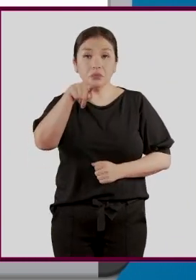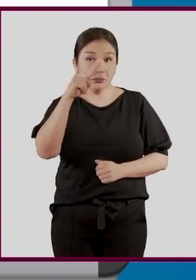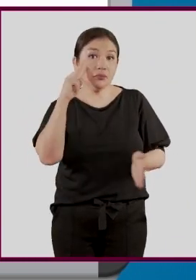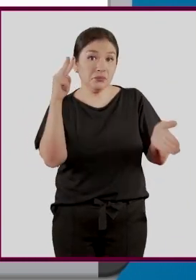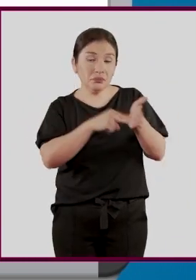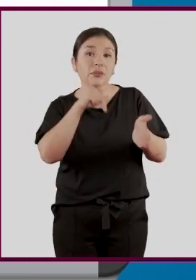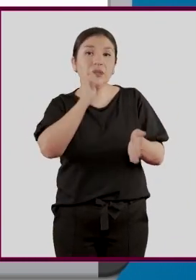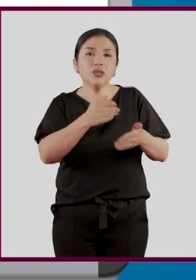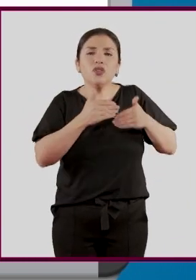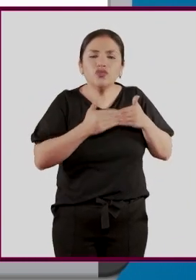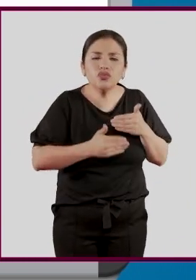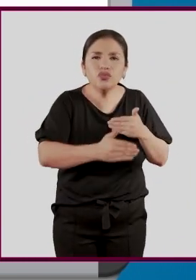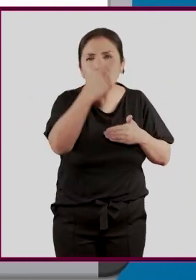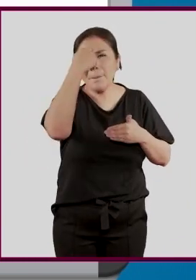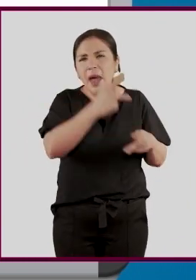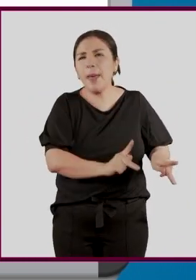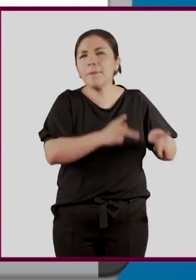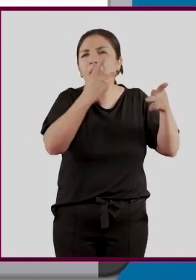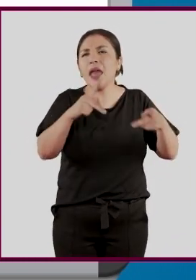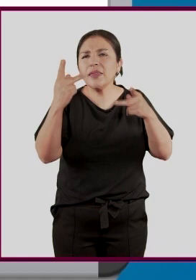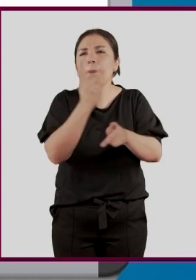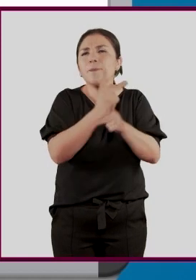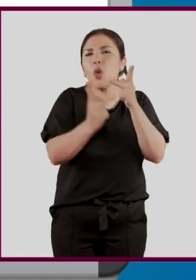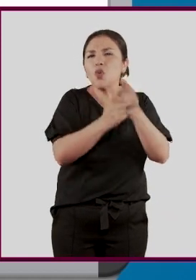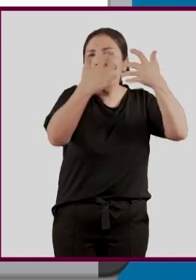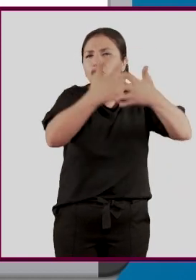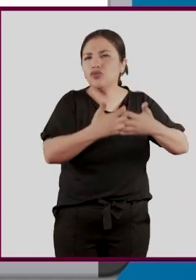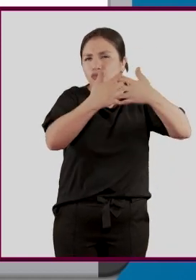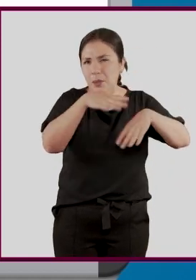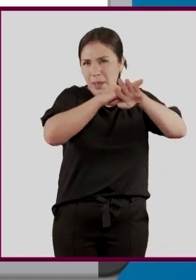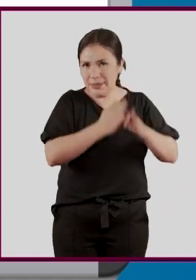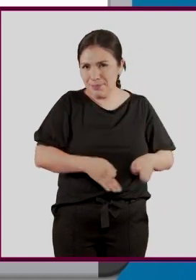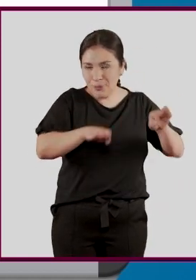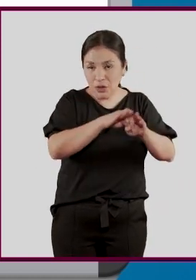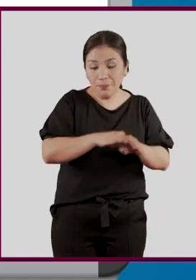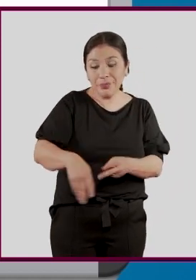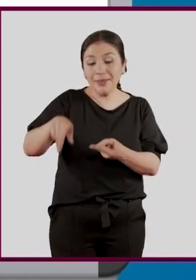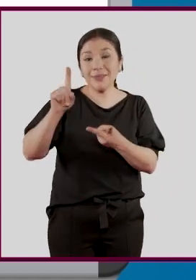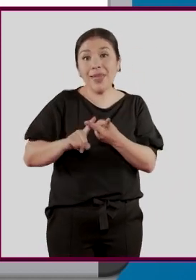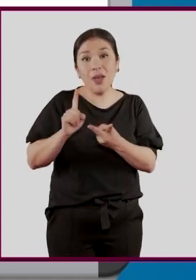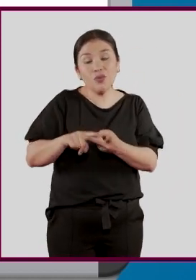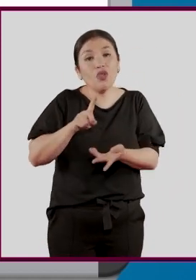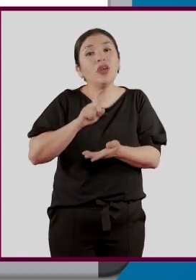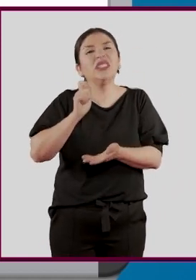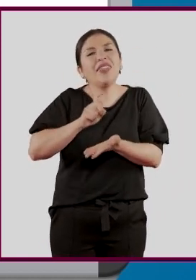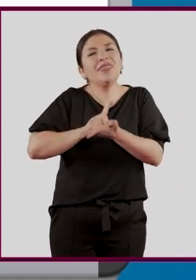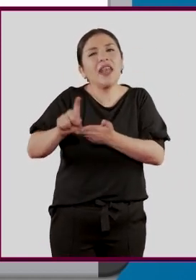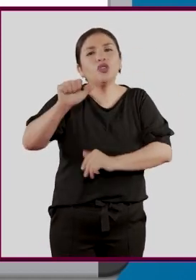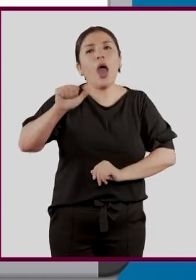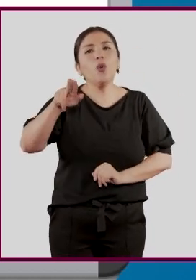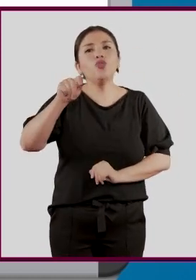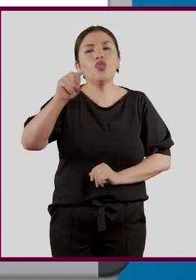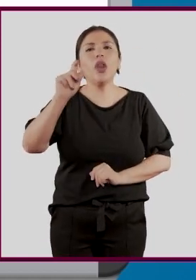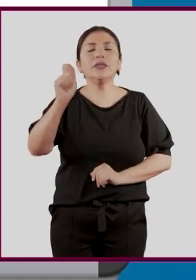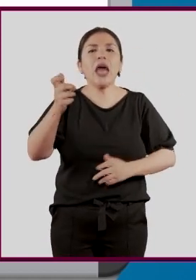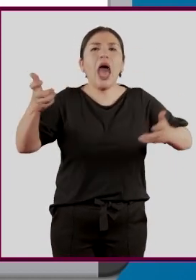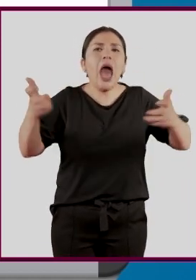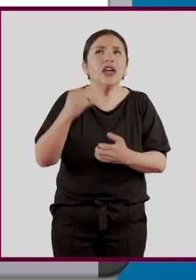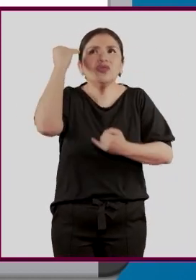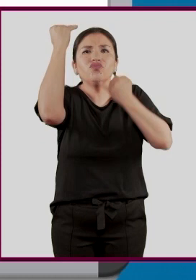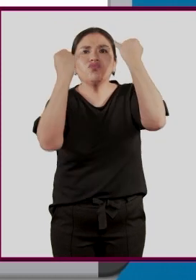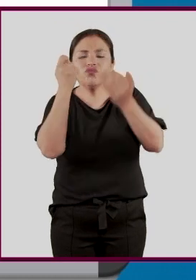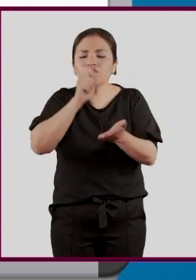ver, siguen una línea comercial y de producción. El segundo, los derechos de autor, se refiere a las